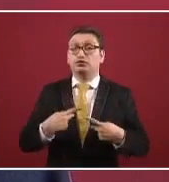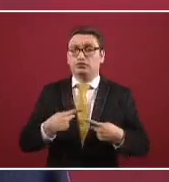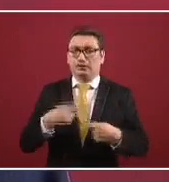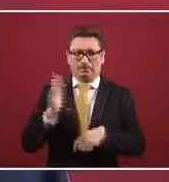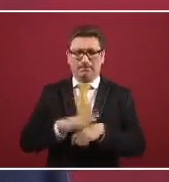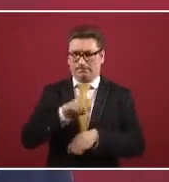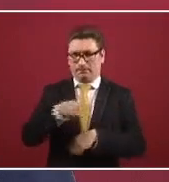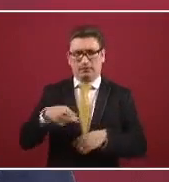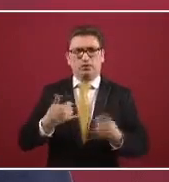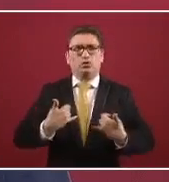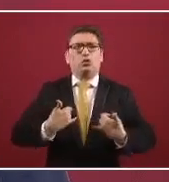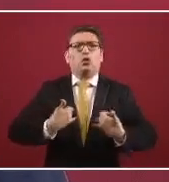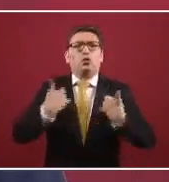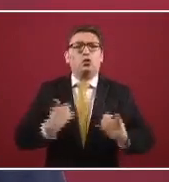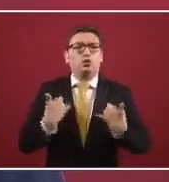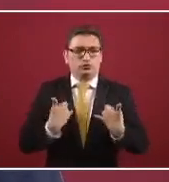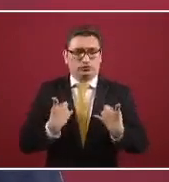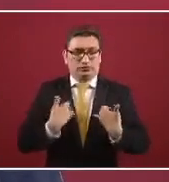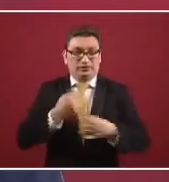manera de informarse.